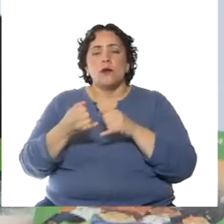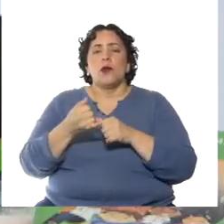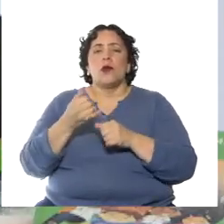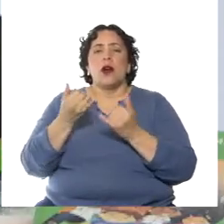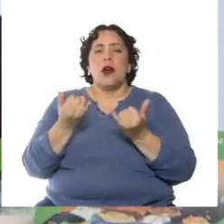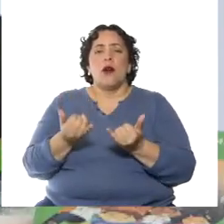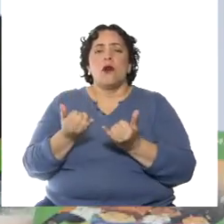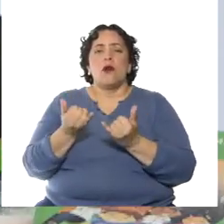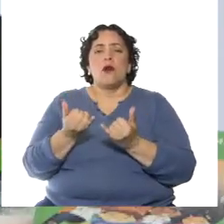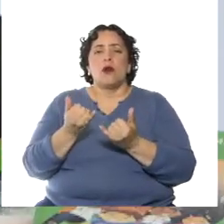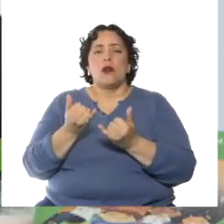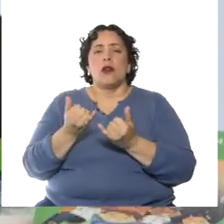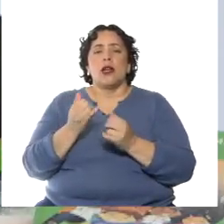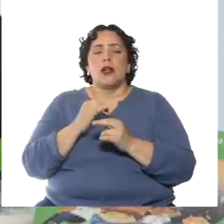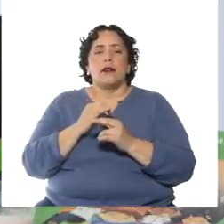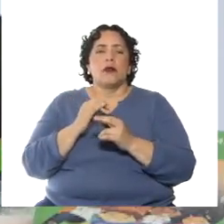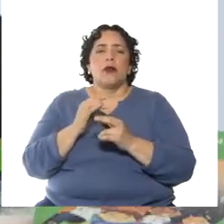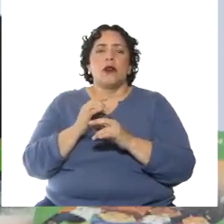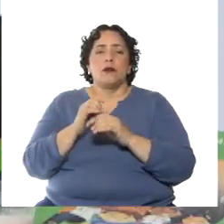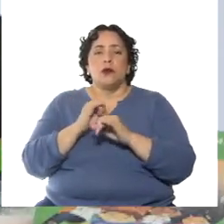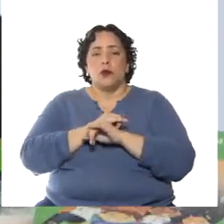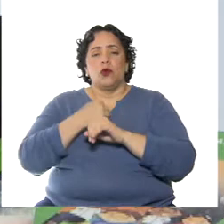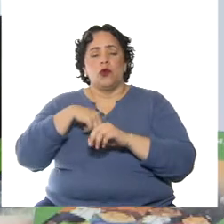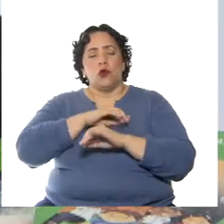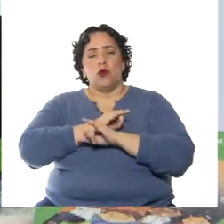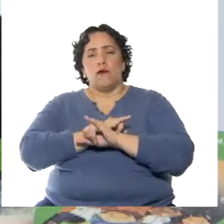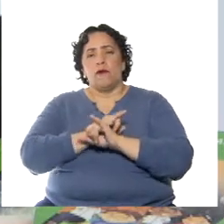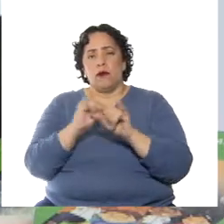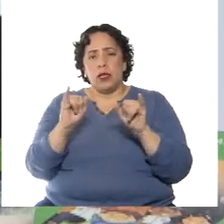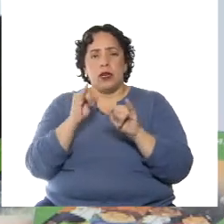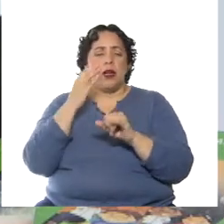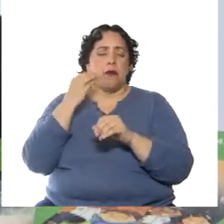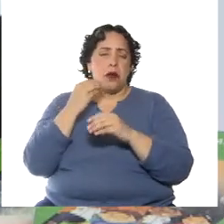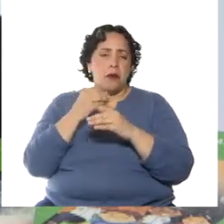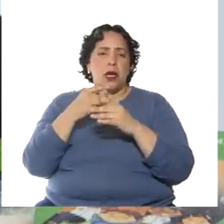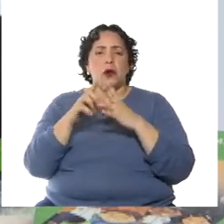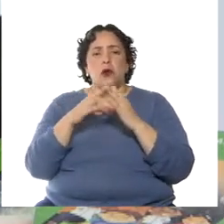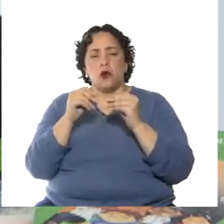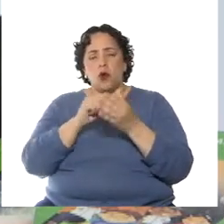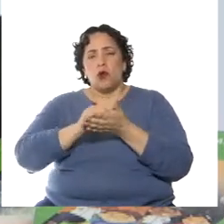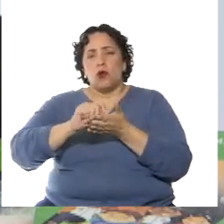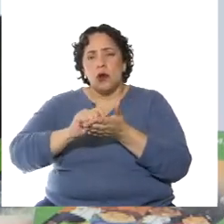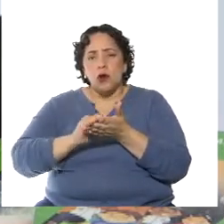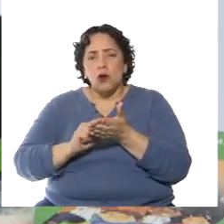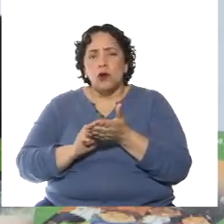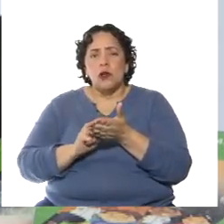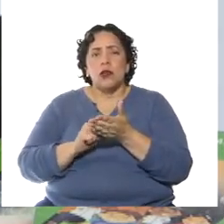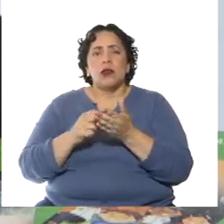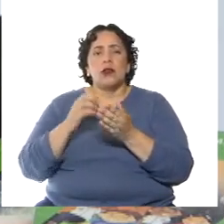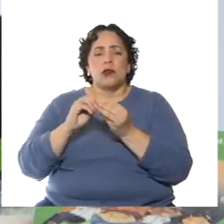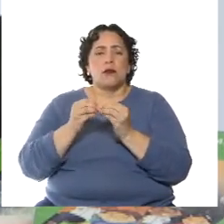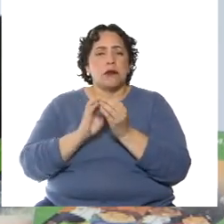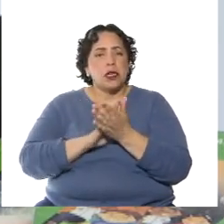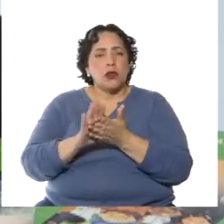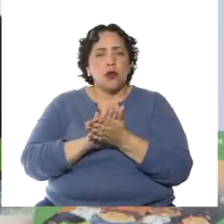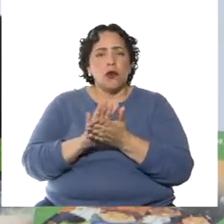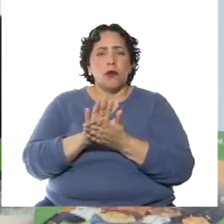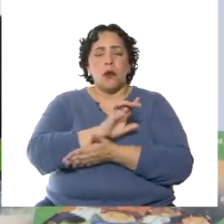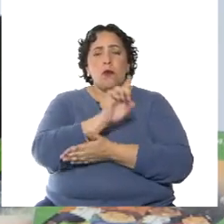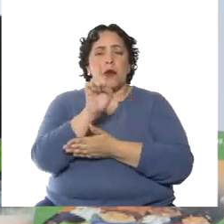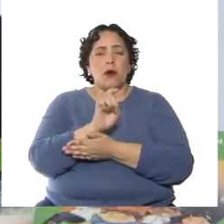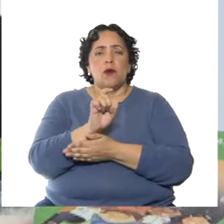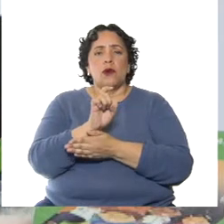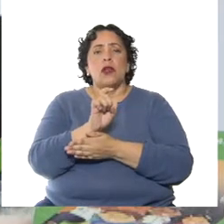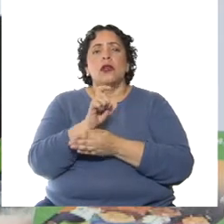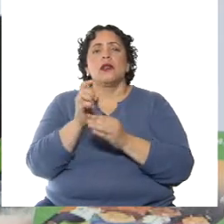lo que son las conclusiones. Después que nosotros hicimos todas estas experimentaciones, tomamos todos nuestros datos, resolvimos nuestra incógnita,